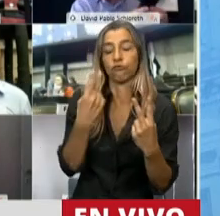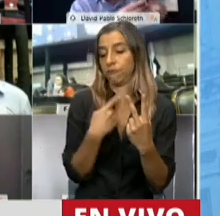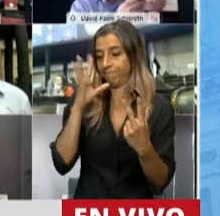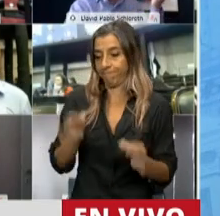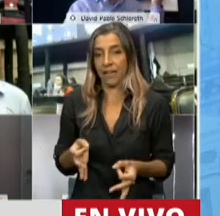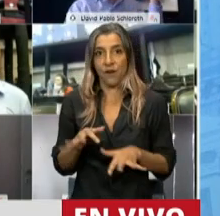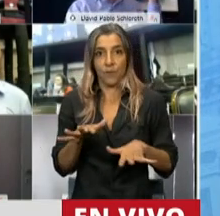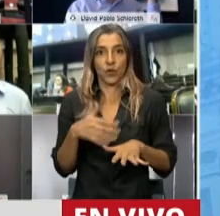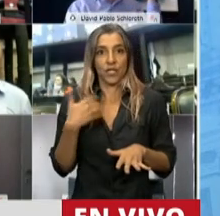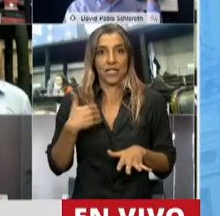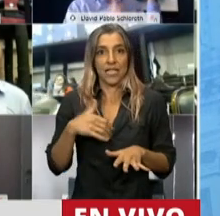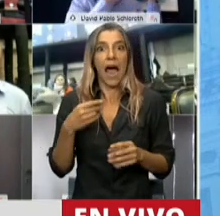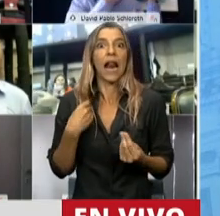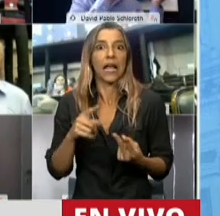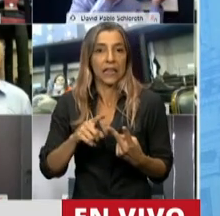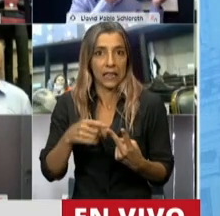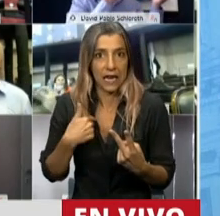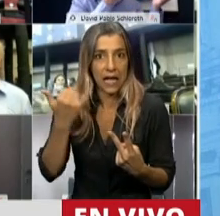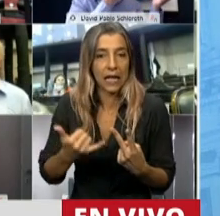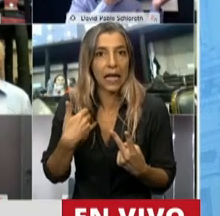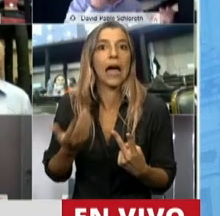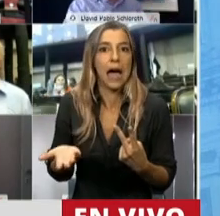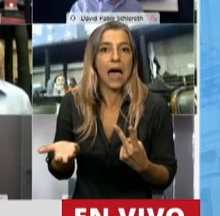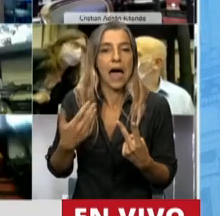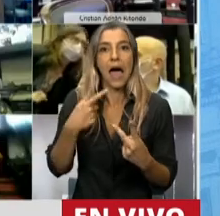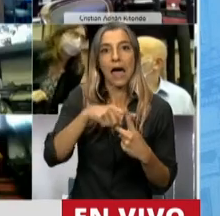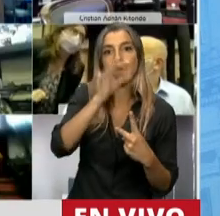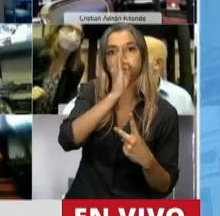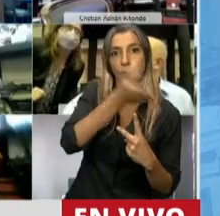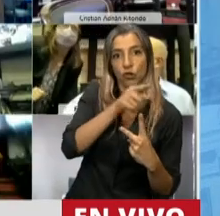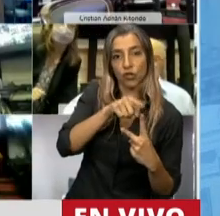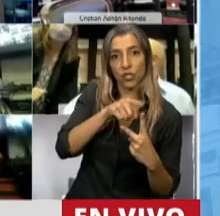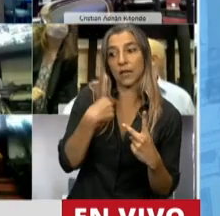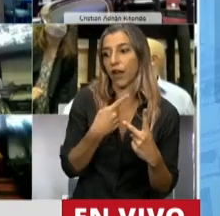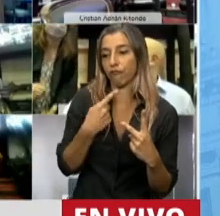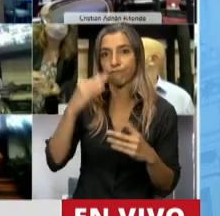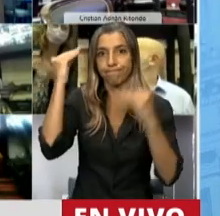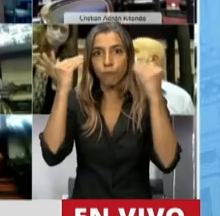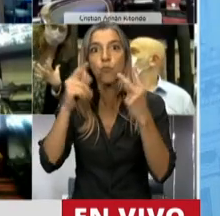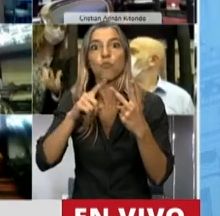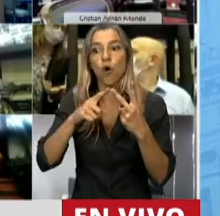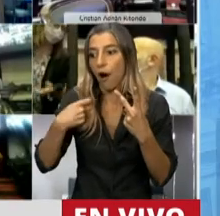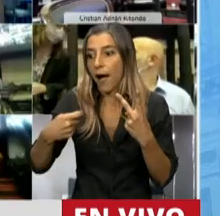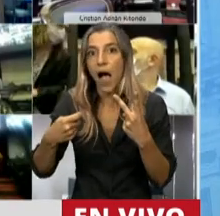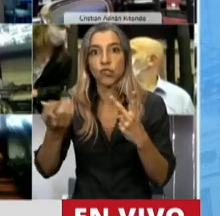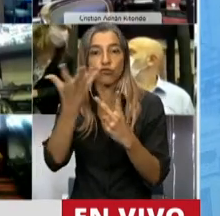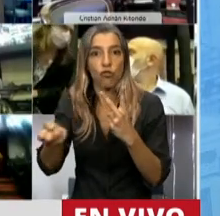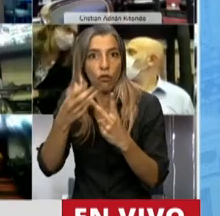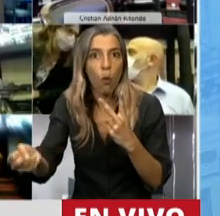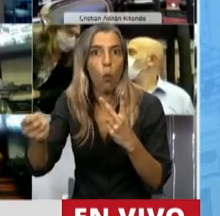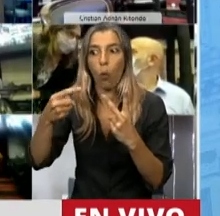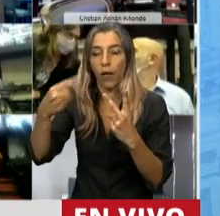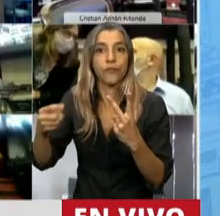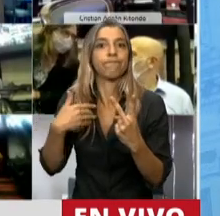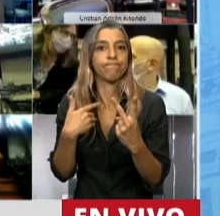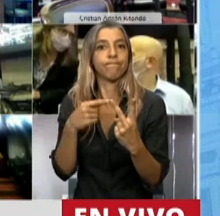a las alícuotas de otros países del mundo, el componente del tributo que nos ocupa es el de los gastos y las deducciones fáciles de ser realizadas.